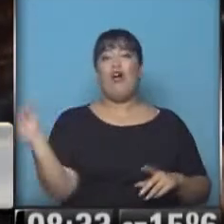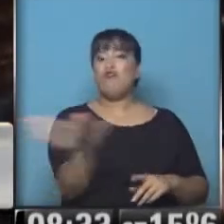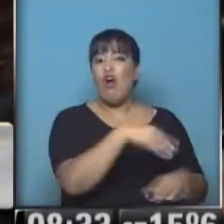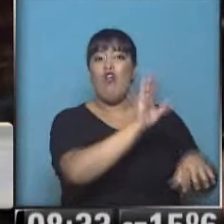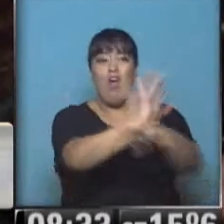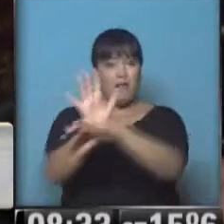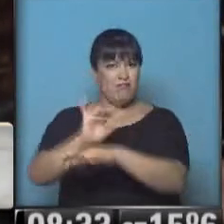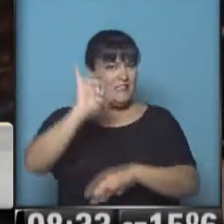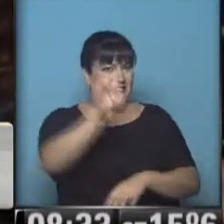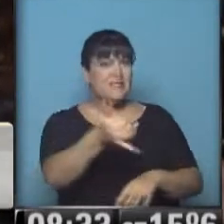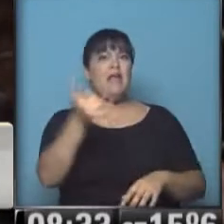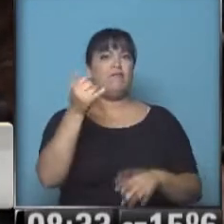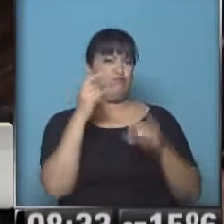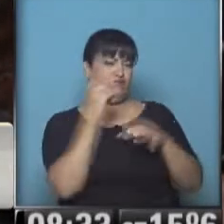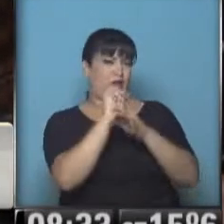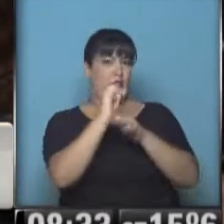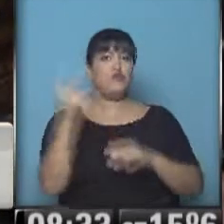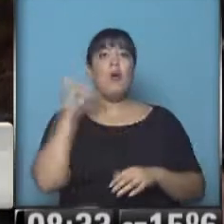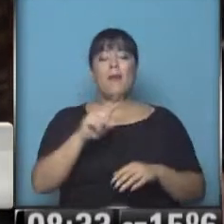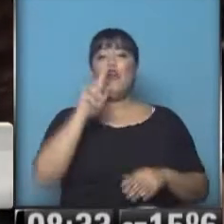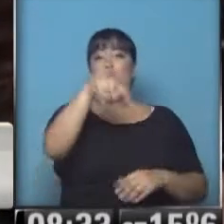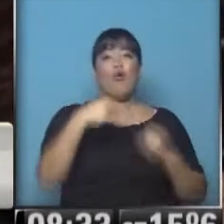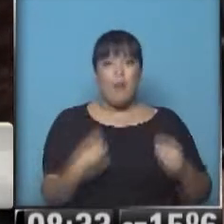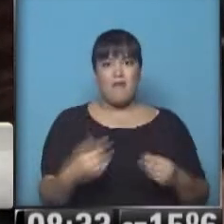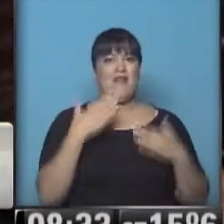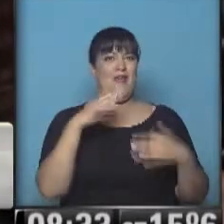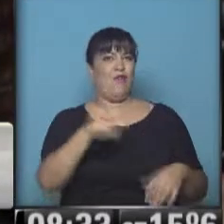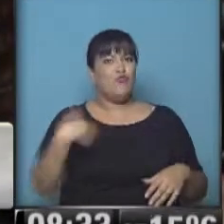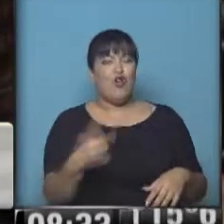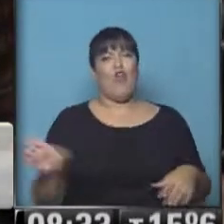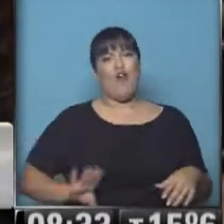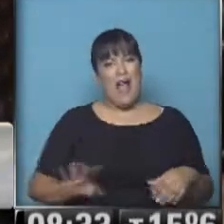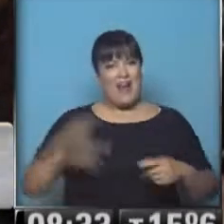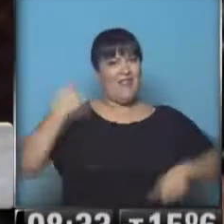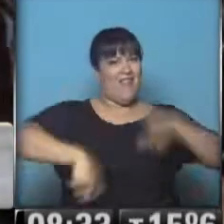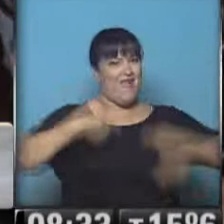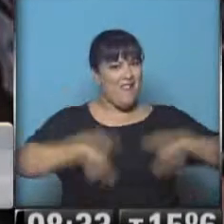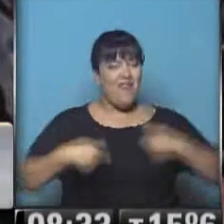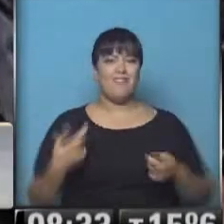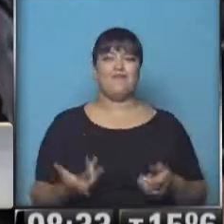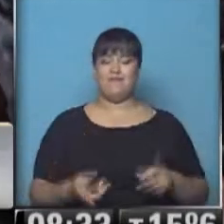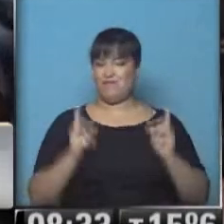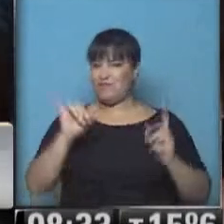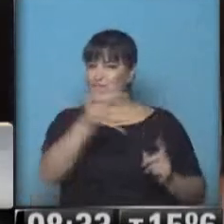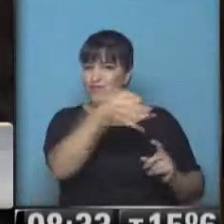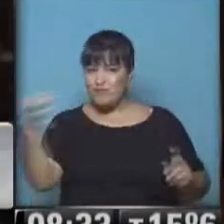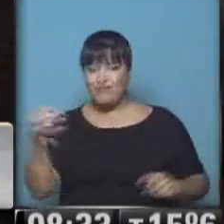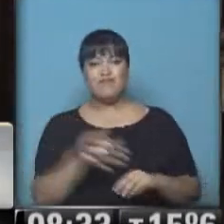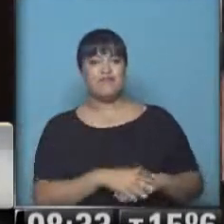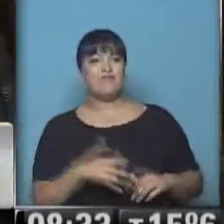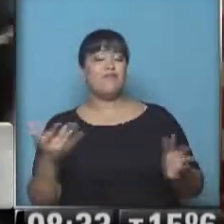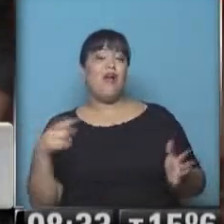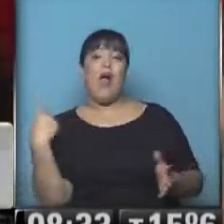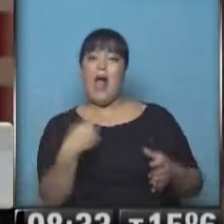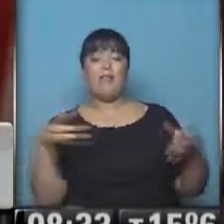pero creo que sucede porque tenemos ganas de tocar, ¿no? Sí, total. Y como dice Fer, por lo menos de parte de